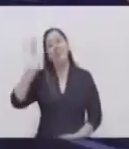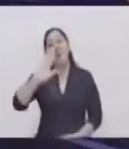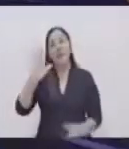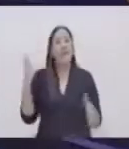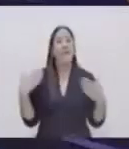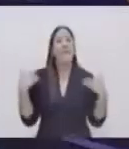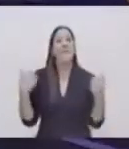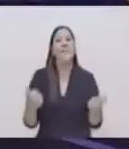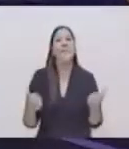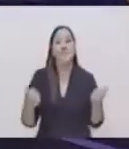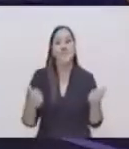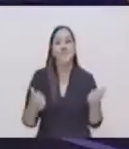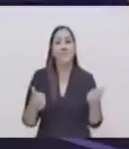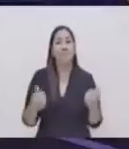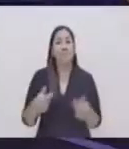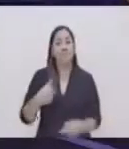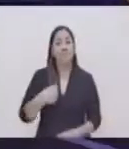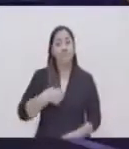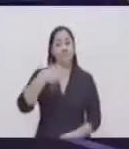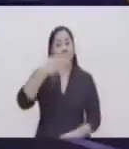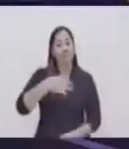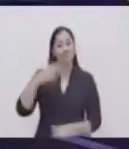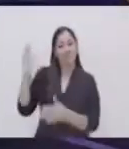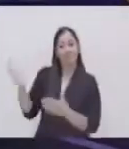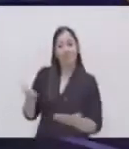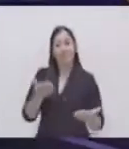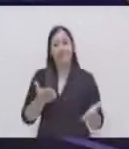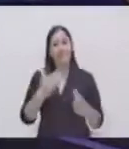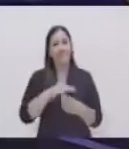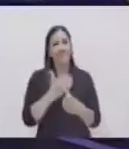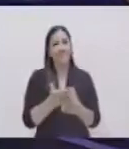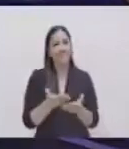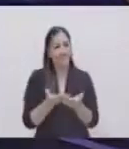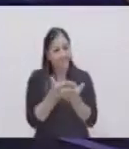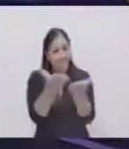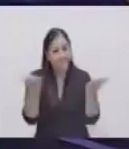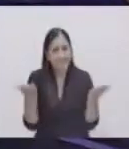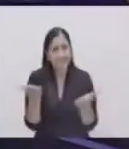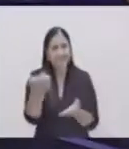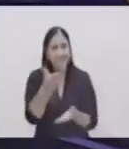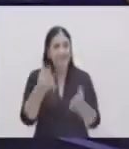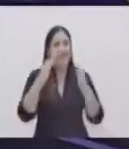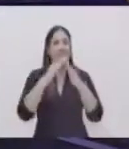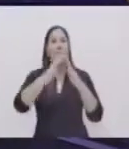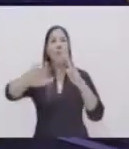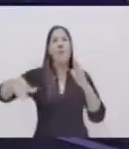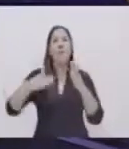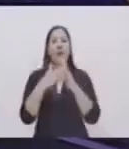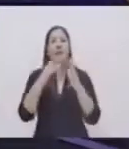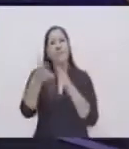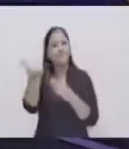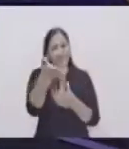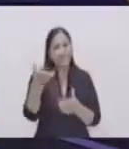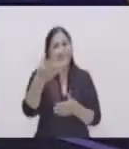Hola, ¿qué tal? ¿Cómo están? Es un honor poder compartir nuevamente y llegar hasta sus hogares en este segmento Aprendo en